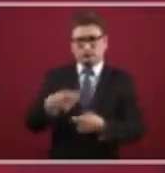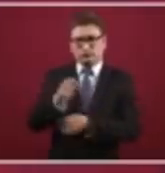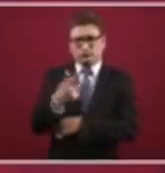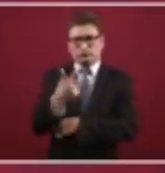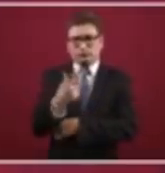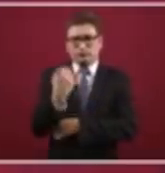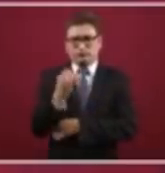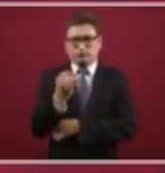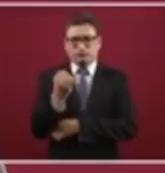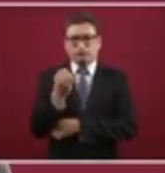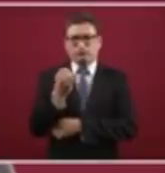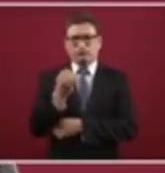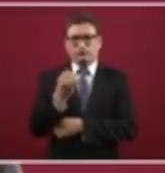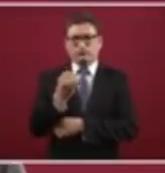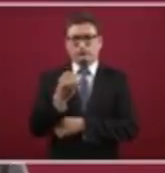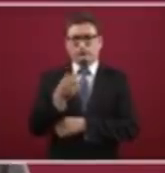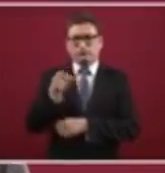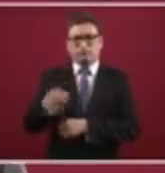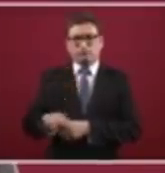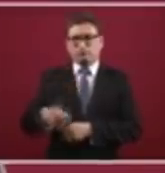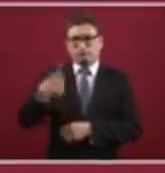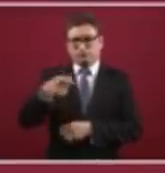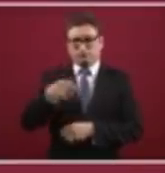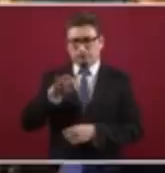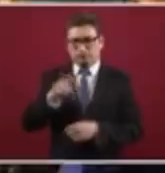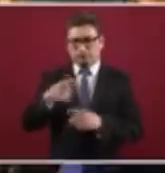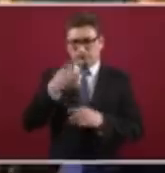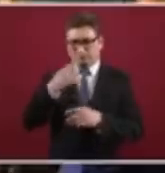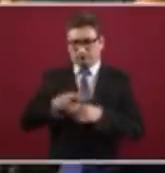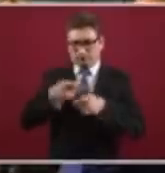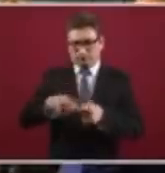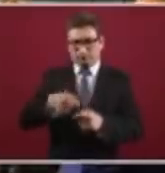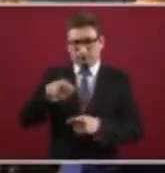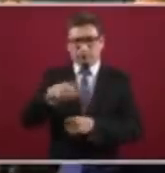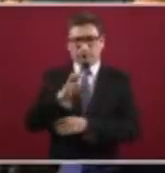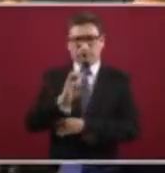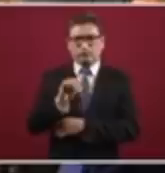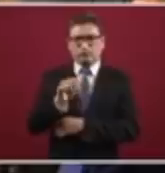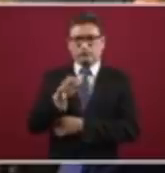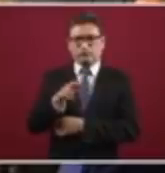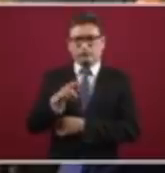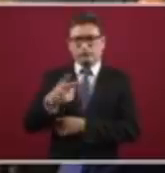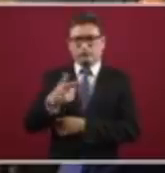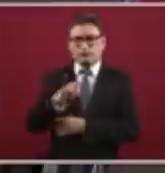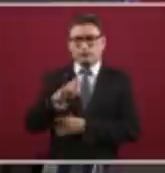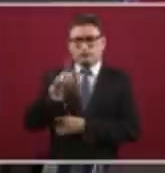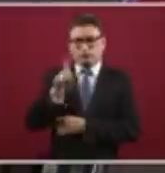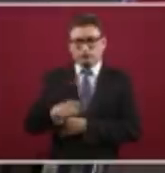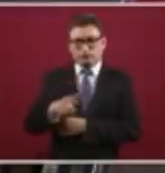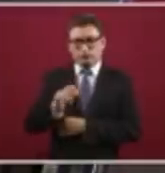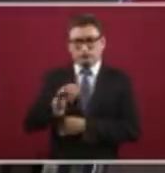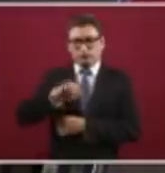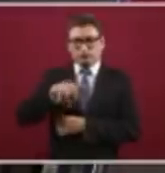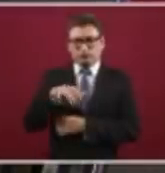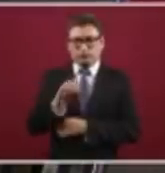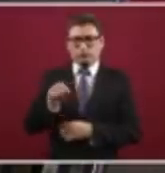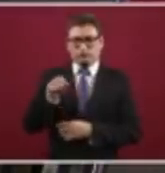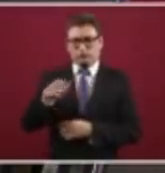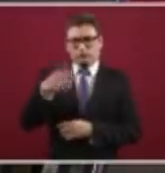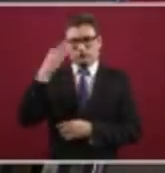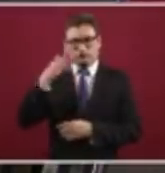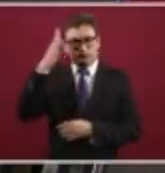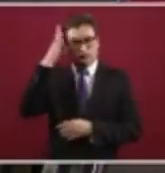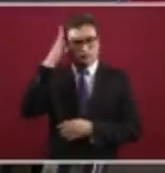del primer fiscal de esta unidad el caso de omar gómez trejos que ha tenido el pleno respaldo del señor